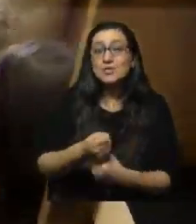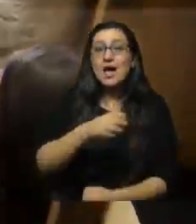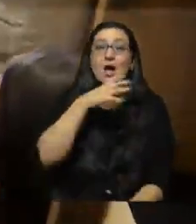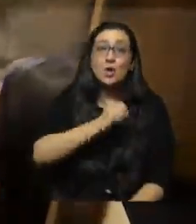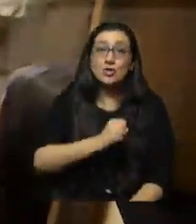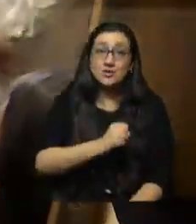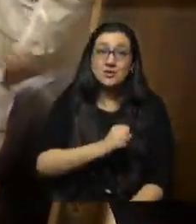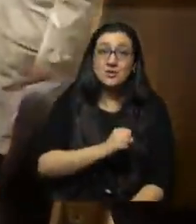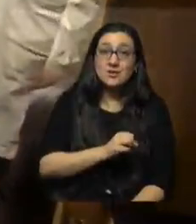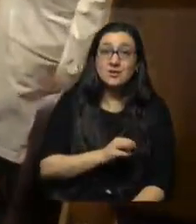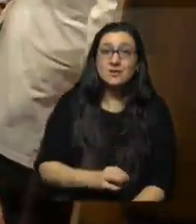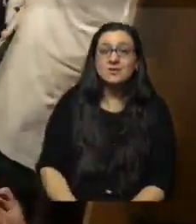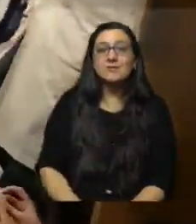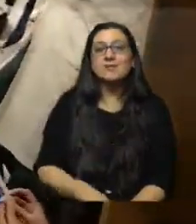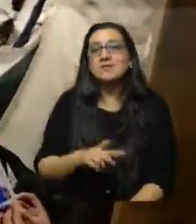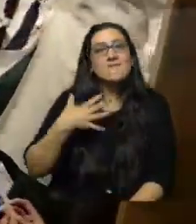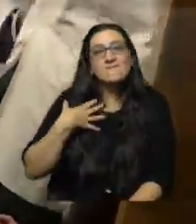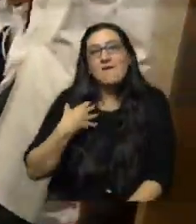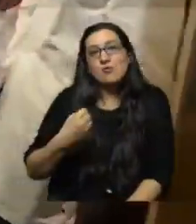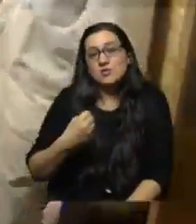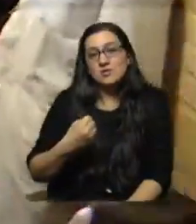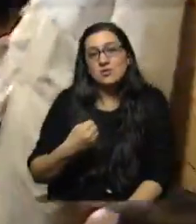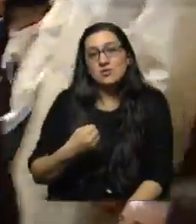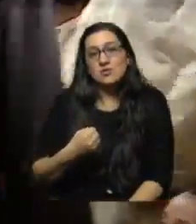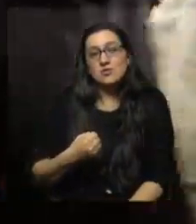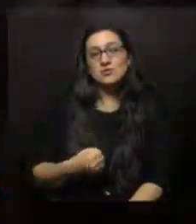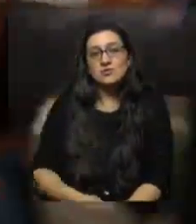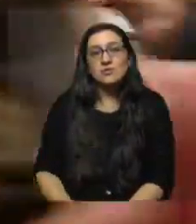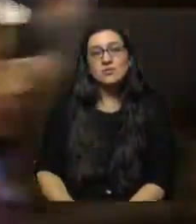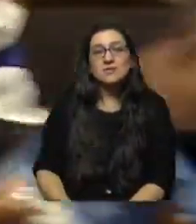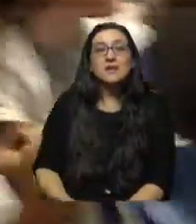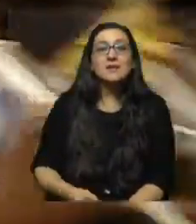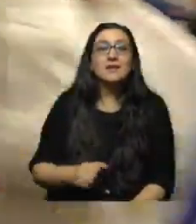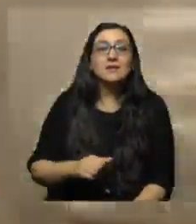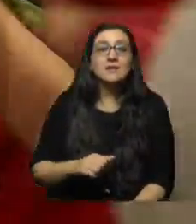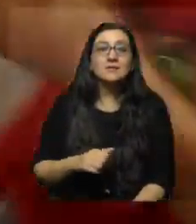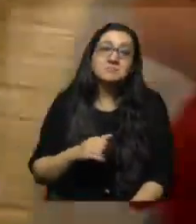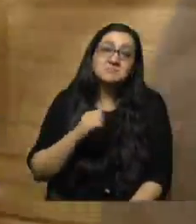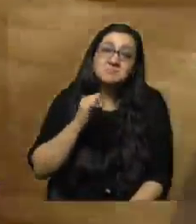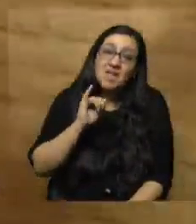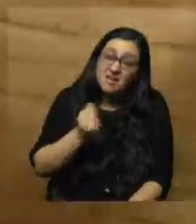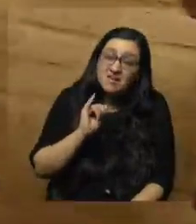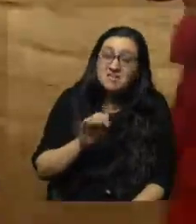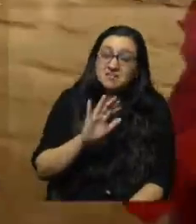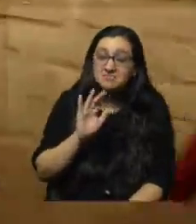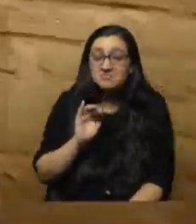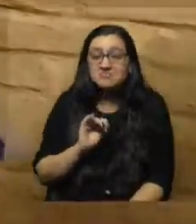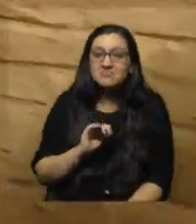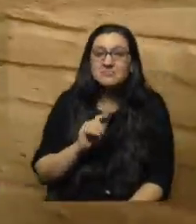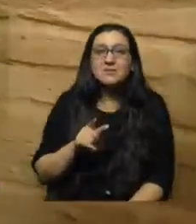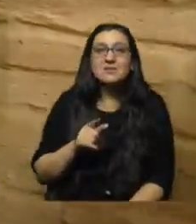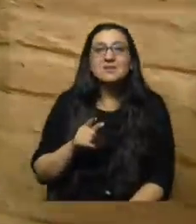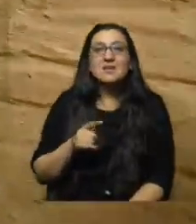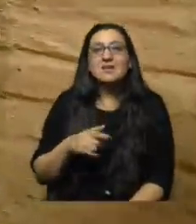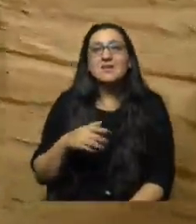preferido en todo este ciclo de las selecciones, en el de Tabárez que estuvo antes y en el de Alonso ahora, ¿o no? Sí. Bien, acá una fanática de